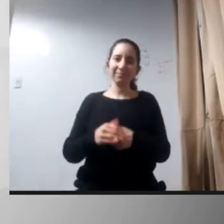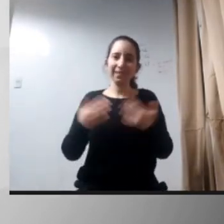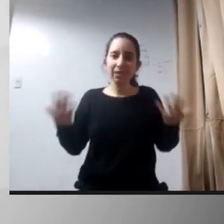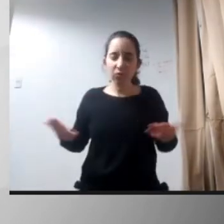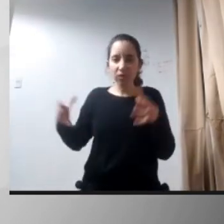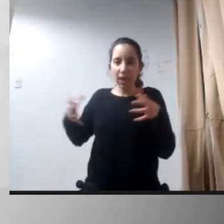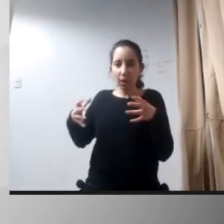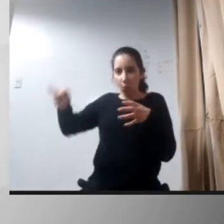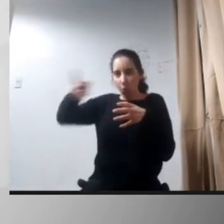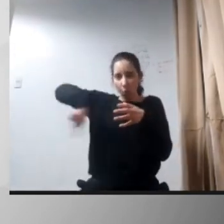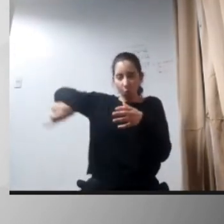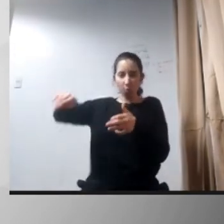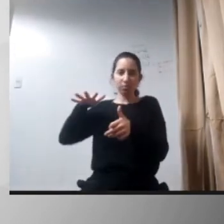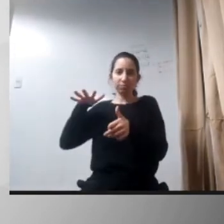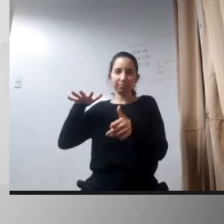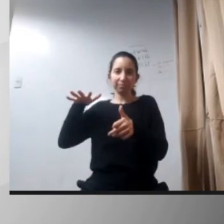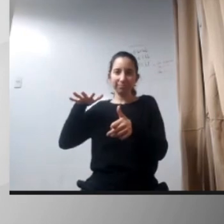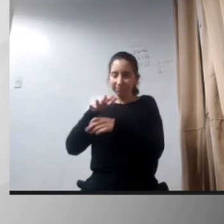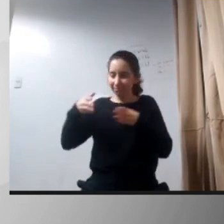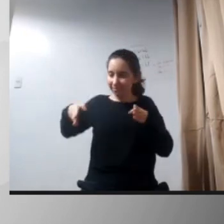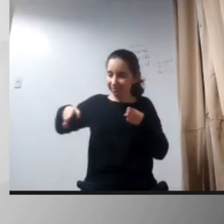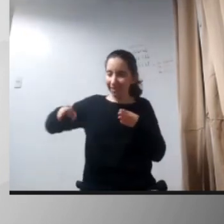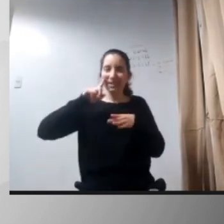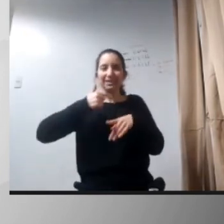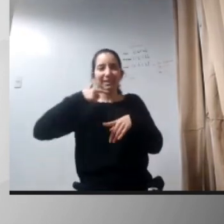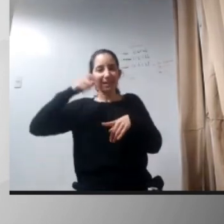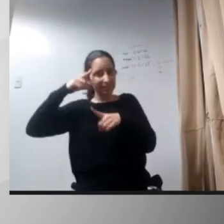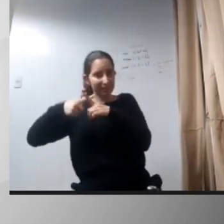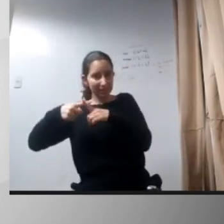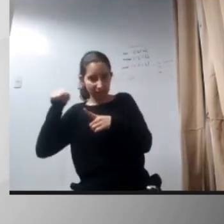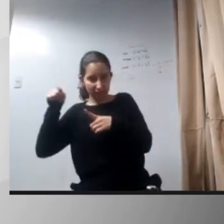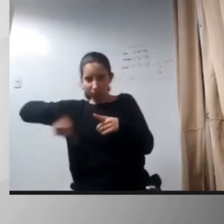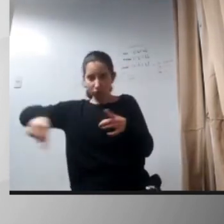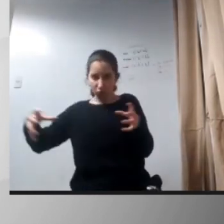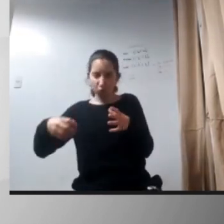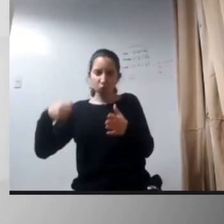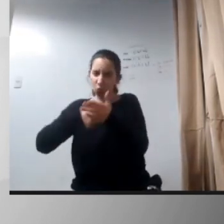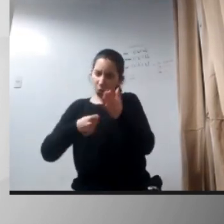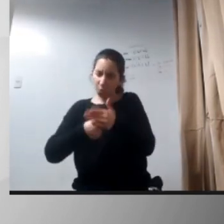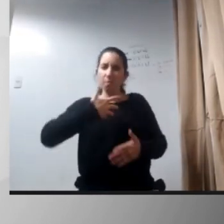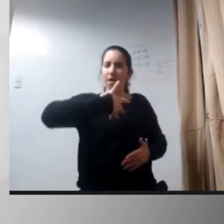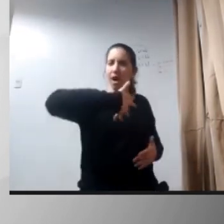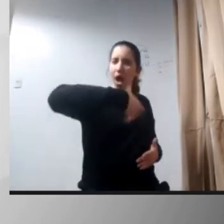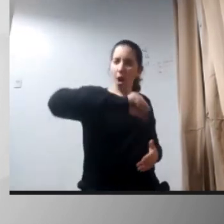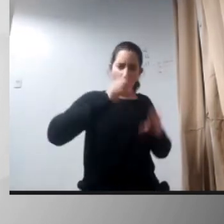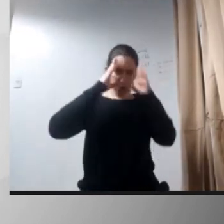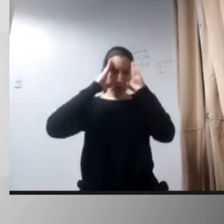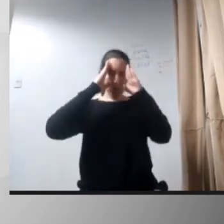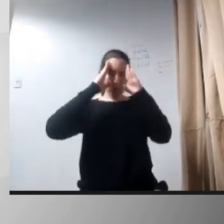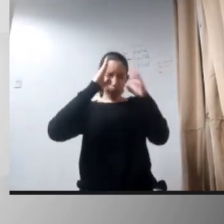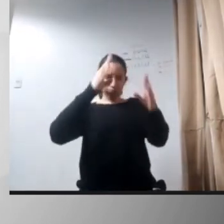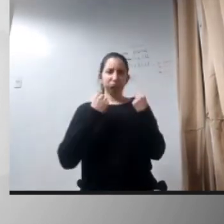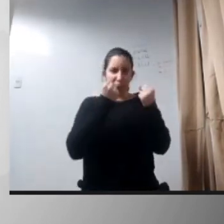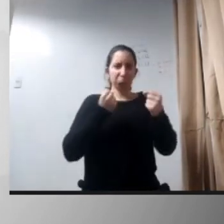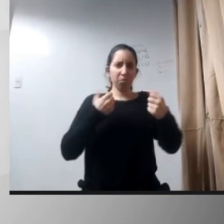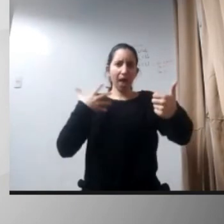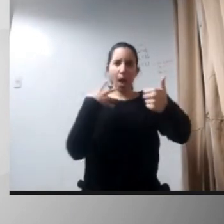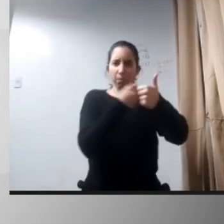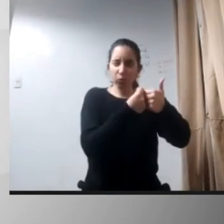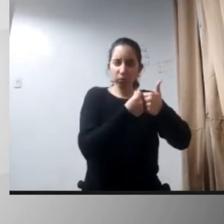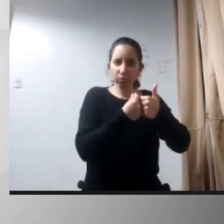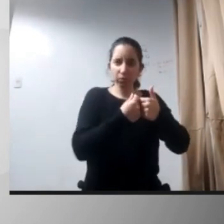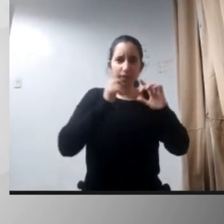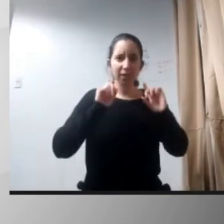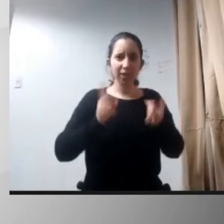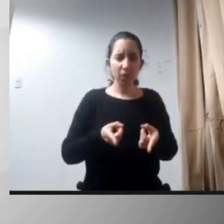movimiento intersex, aunque es un aliado de los movimientos en favor de la autonomía decisional sobre la reproducción, de pronto